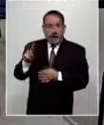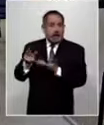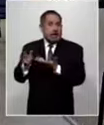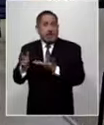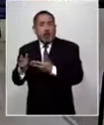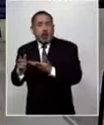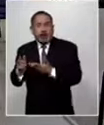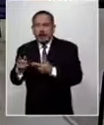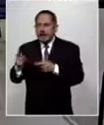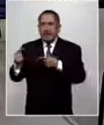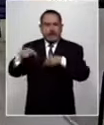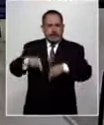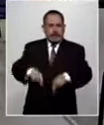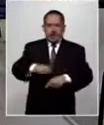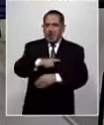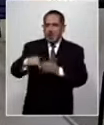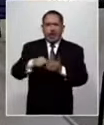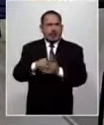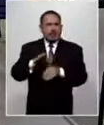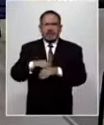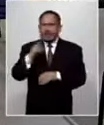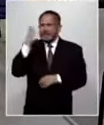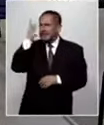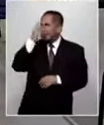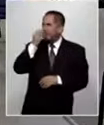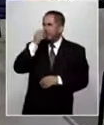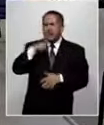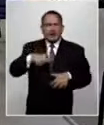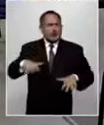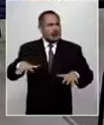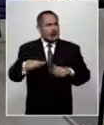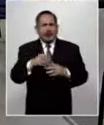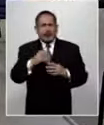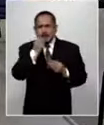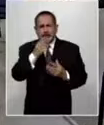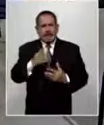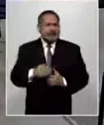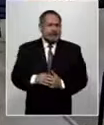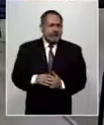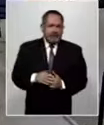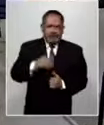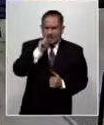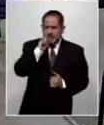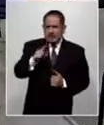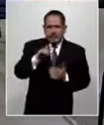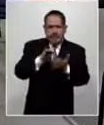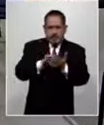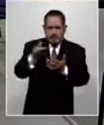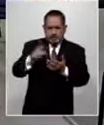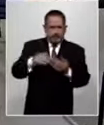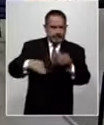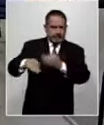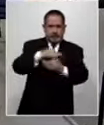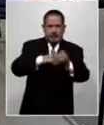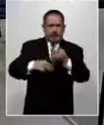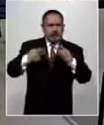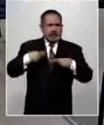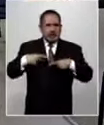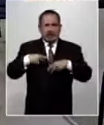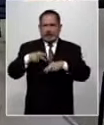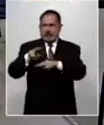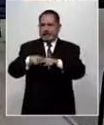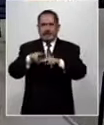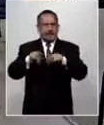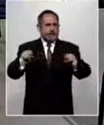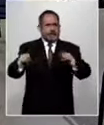en este lugar tan bonito. Y por supuesto a todas las personas que están